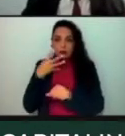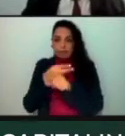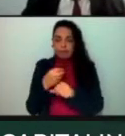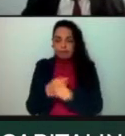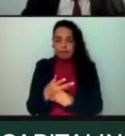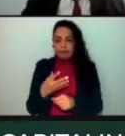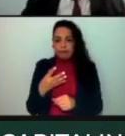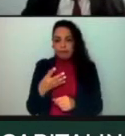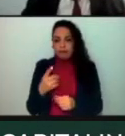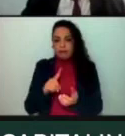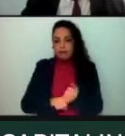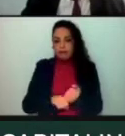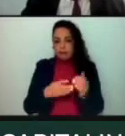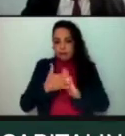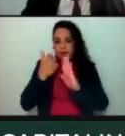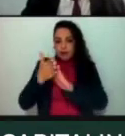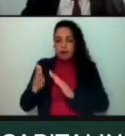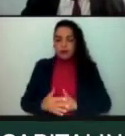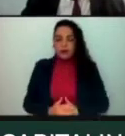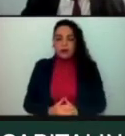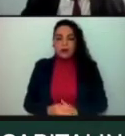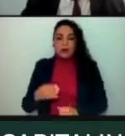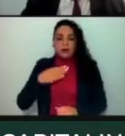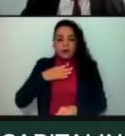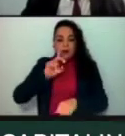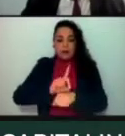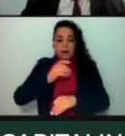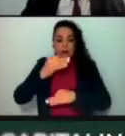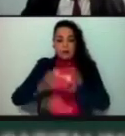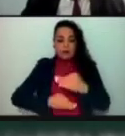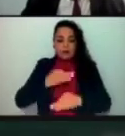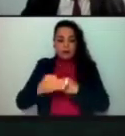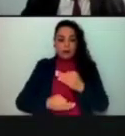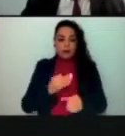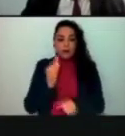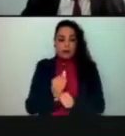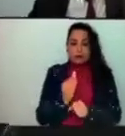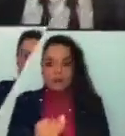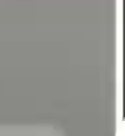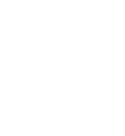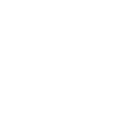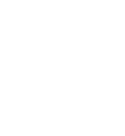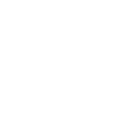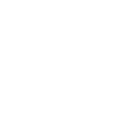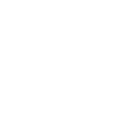el robo de coladeras, estudios y avances en el Atlas de Riesgo de la ciudad.